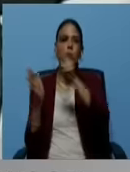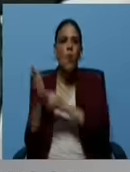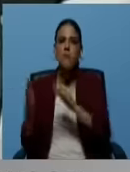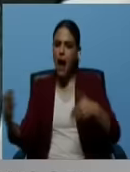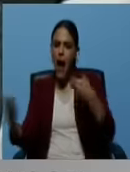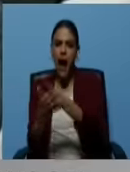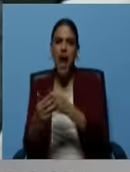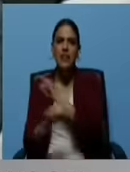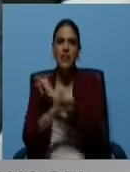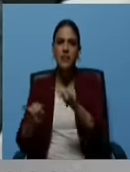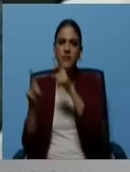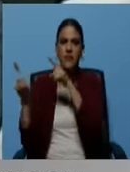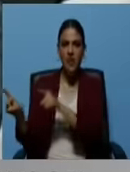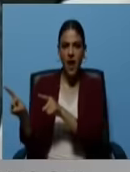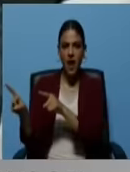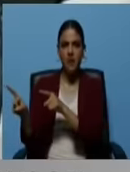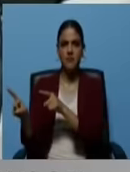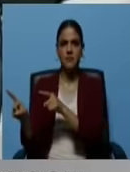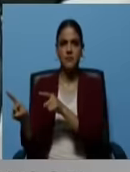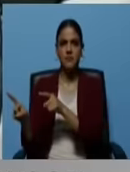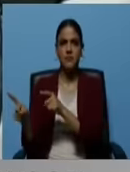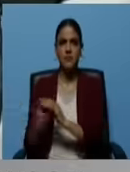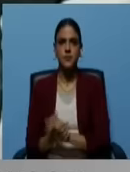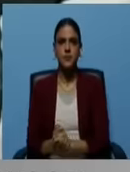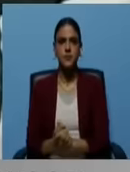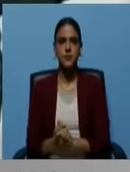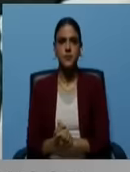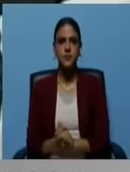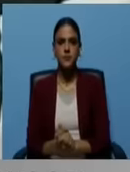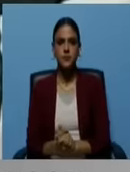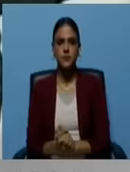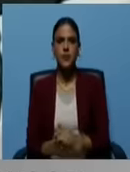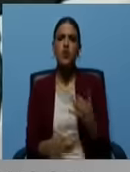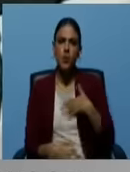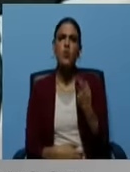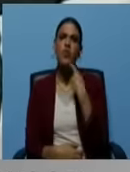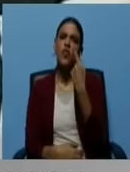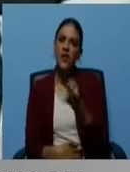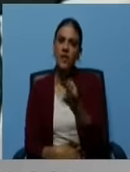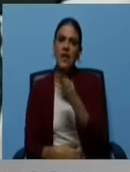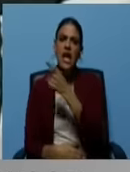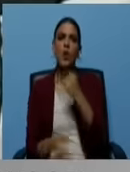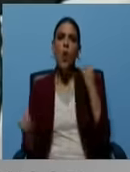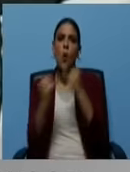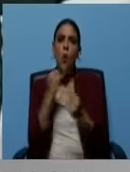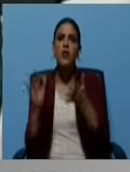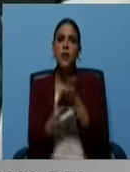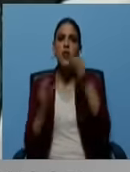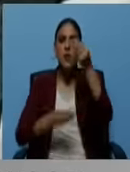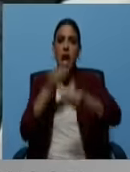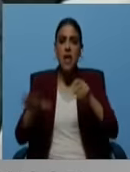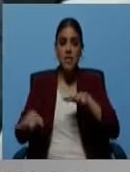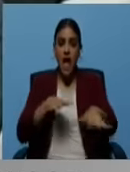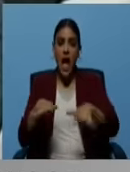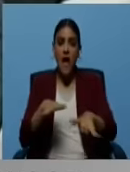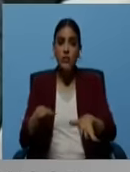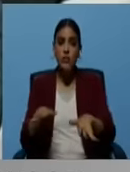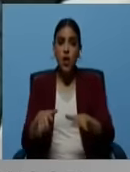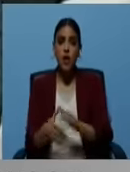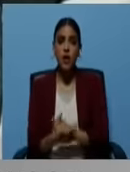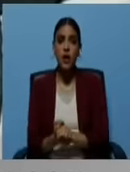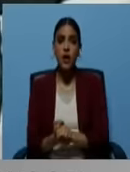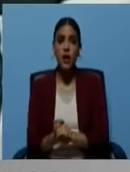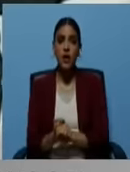más el nombre era ya fatídico. Yo diría que tuvo su última puesta en escena